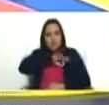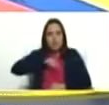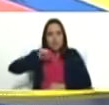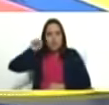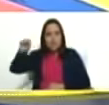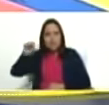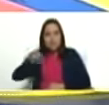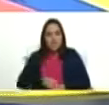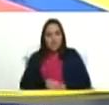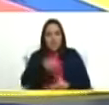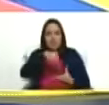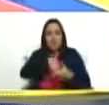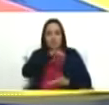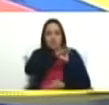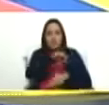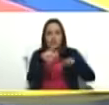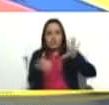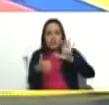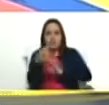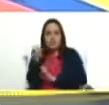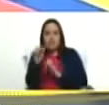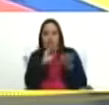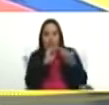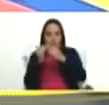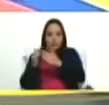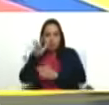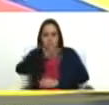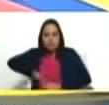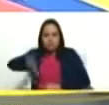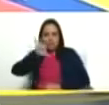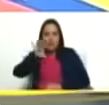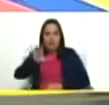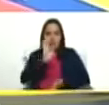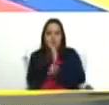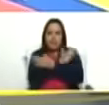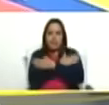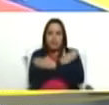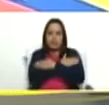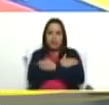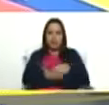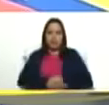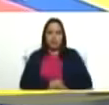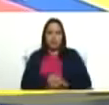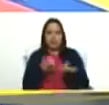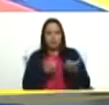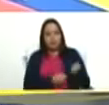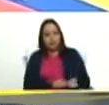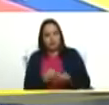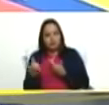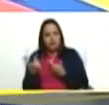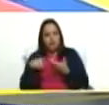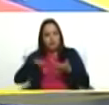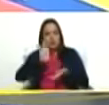en 360 comunidades del país. ¡Felicidades! Vámonos a Ciudad Bolívar,